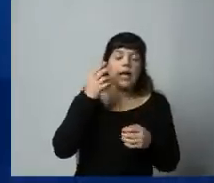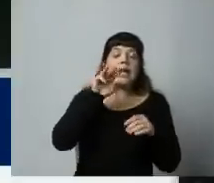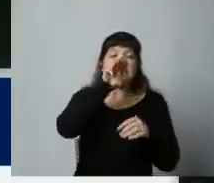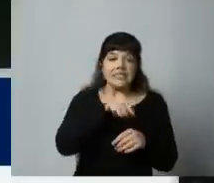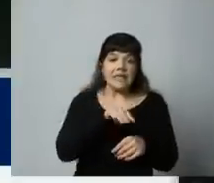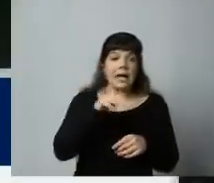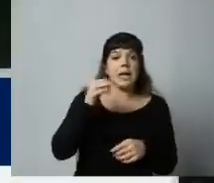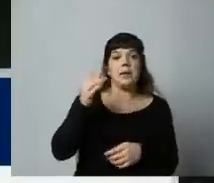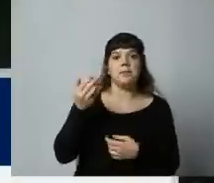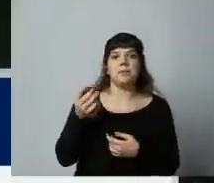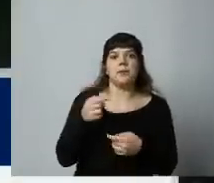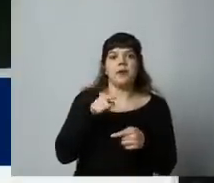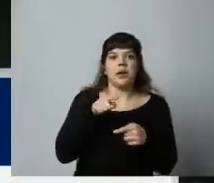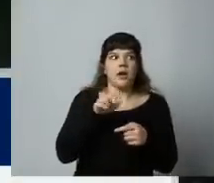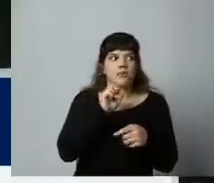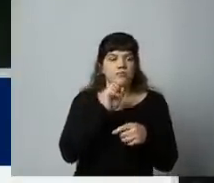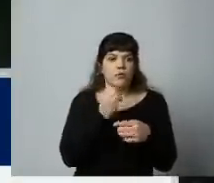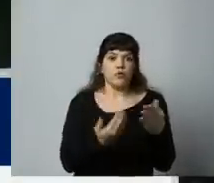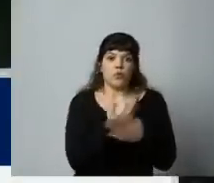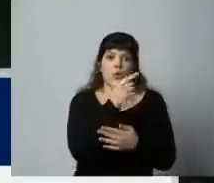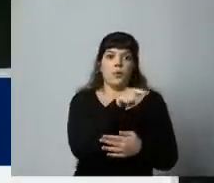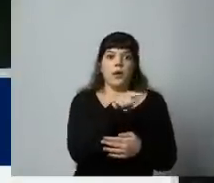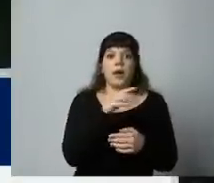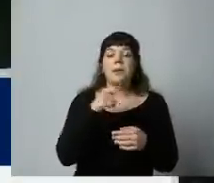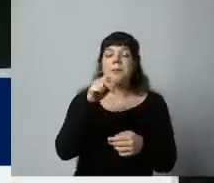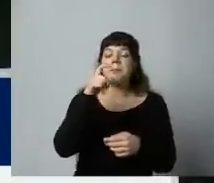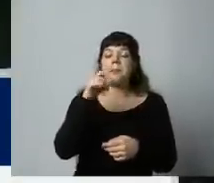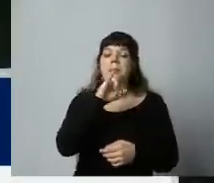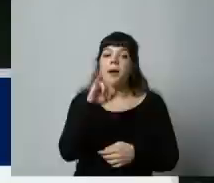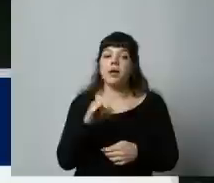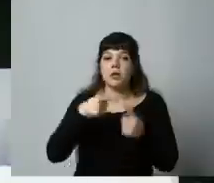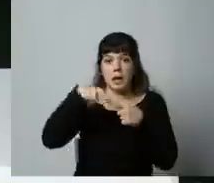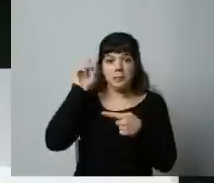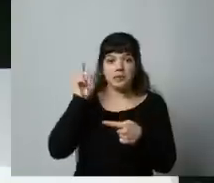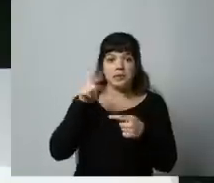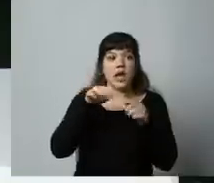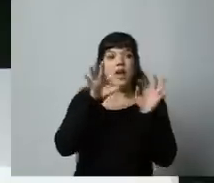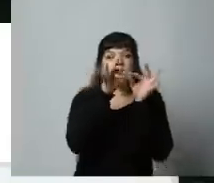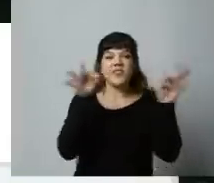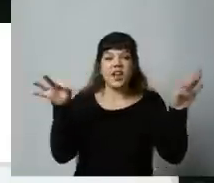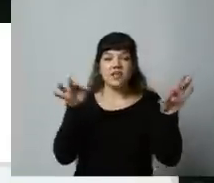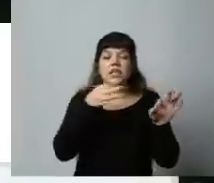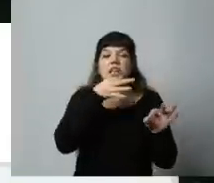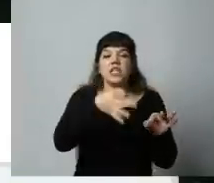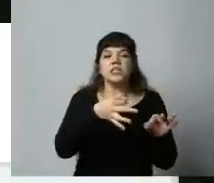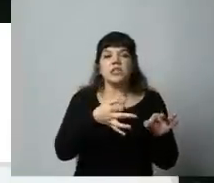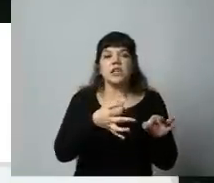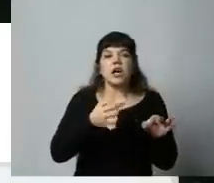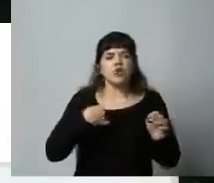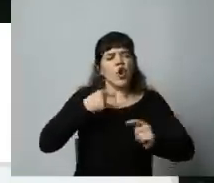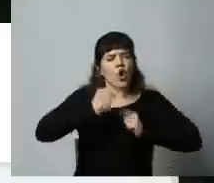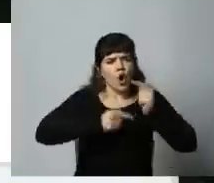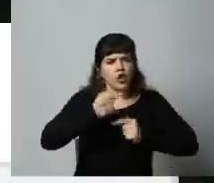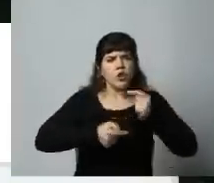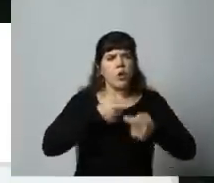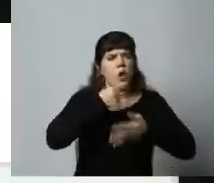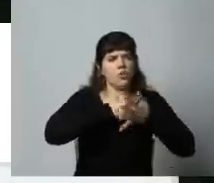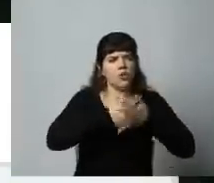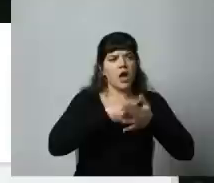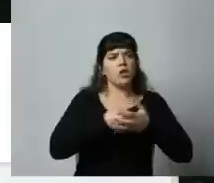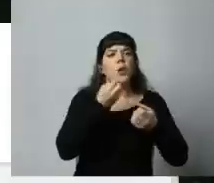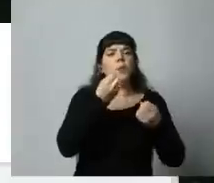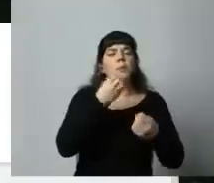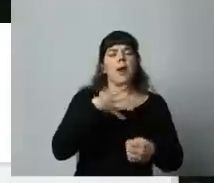instagram en marzo del año pasado una frase que dice seguiré luchando por mi